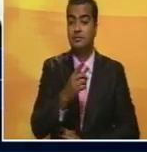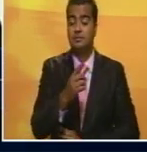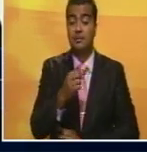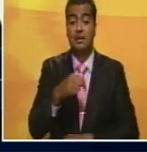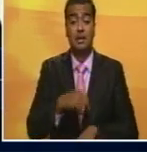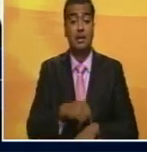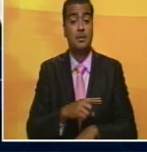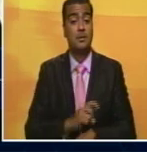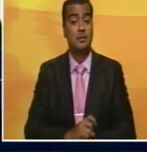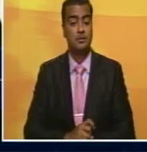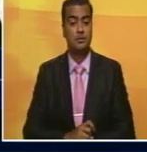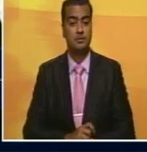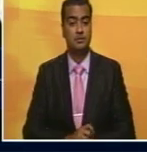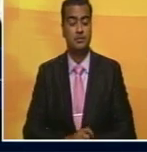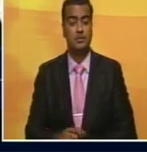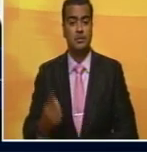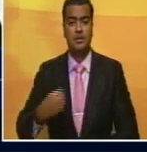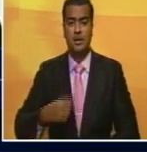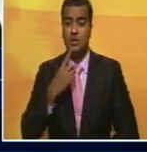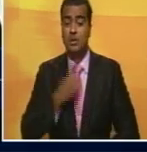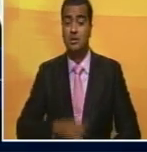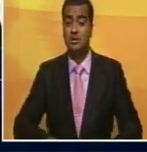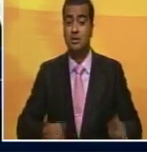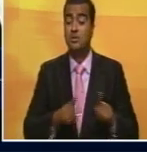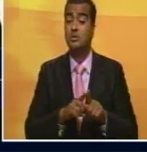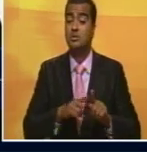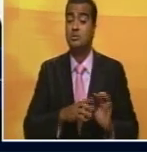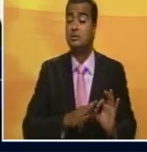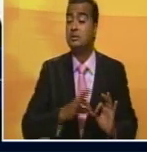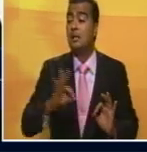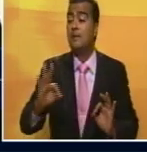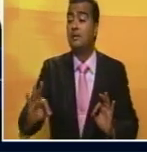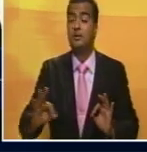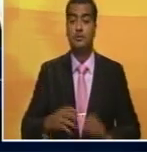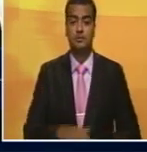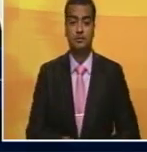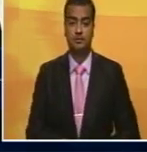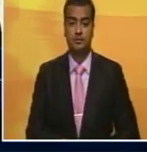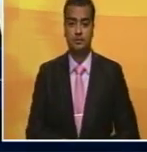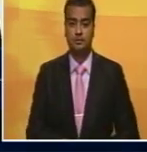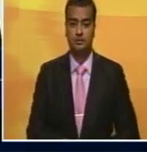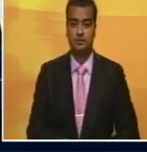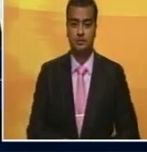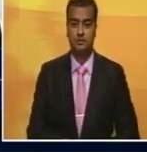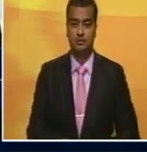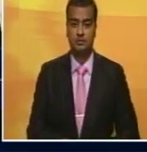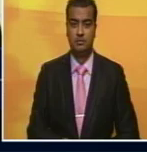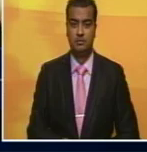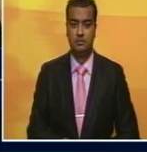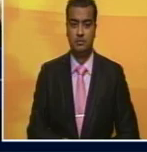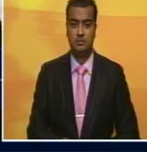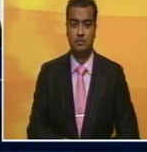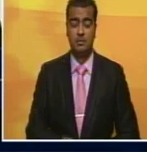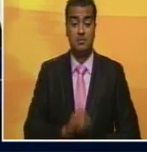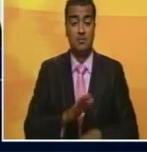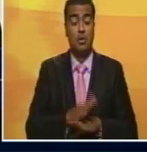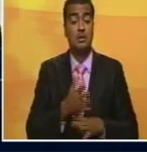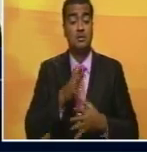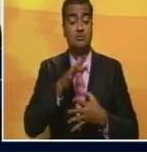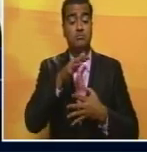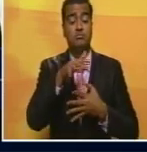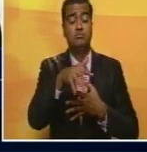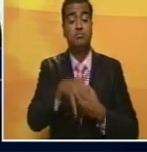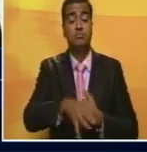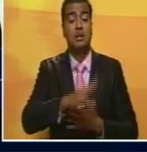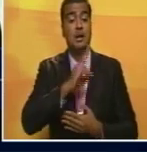este momento tienen una condición de aislamiento, justamente porque se han desbordado las